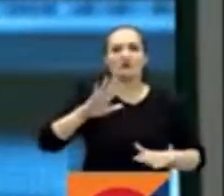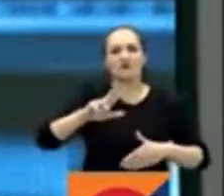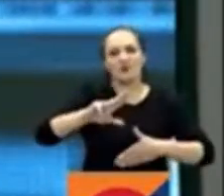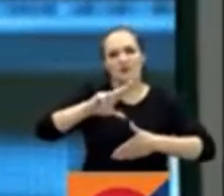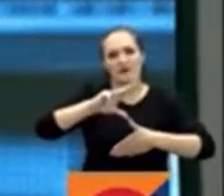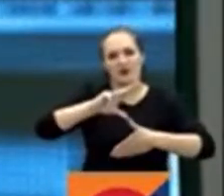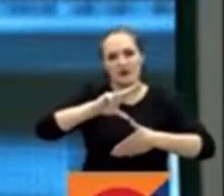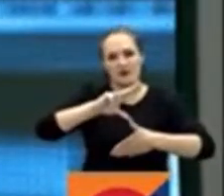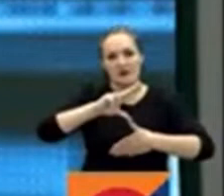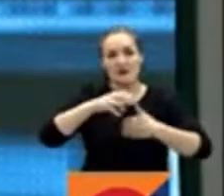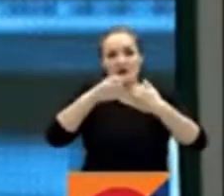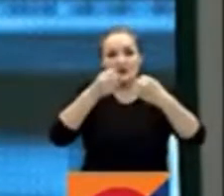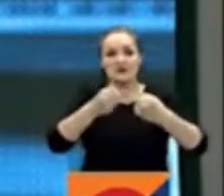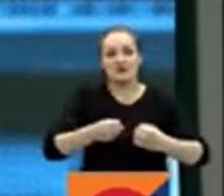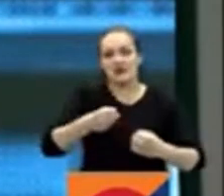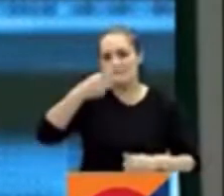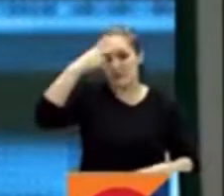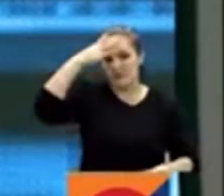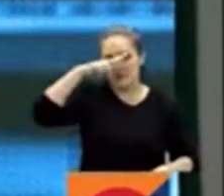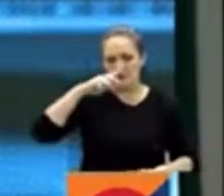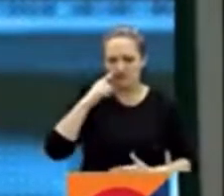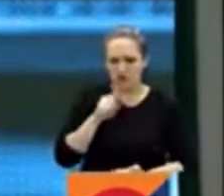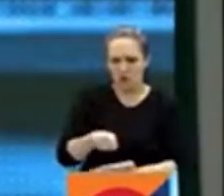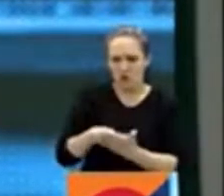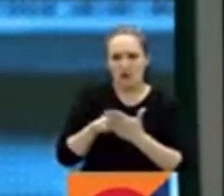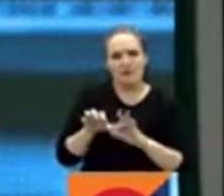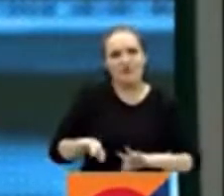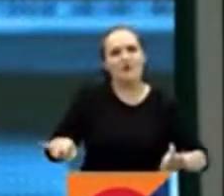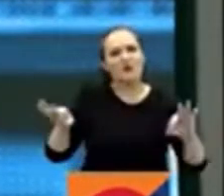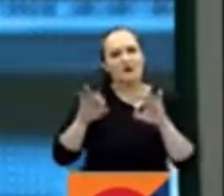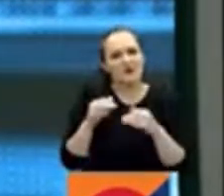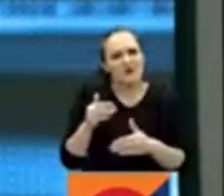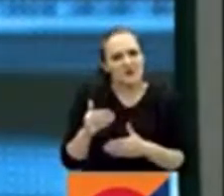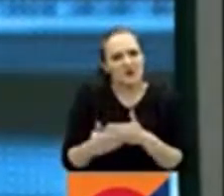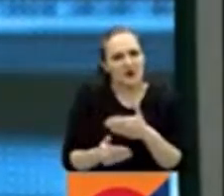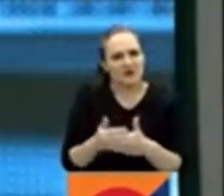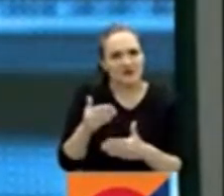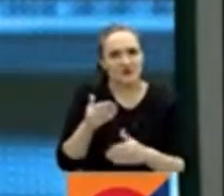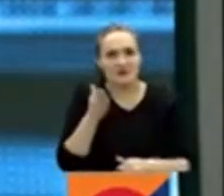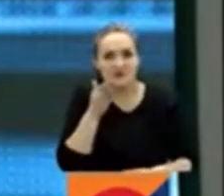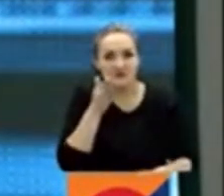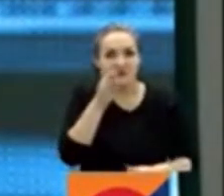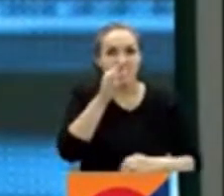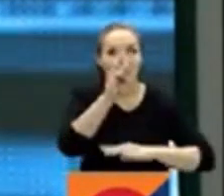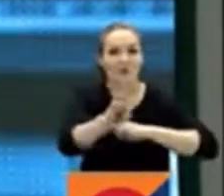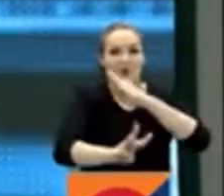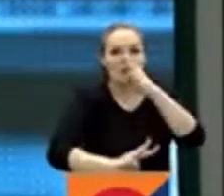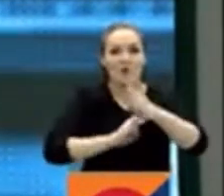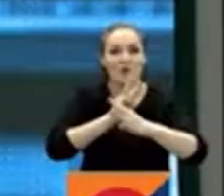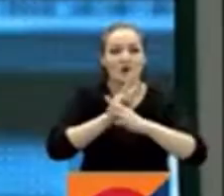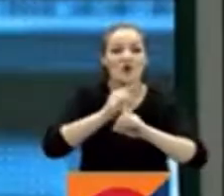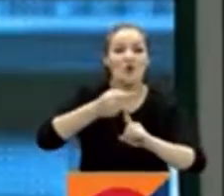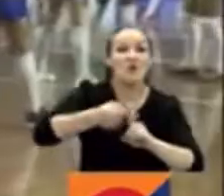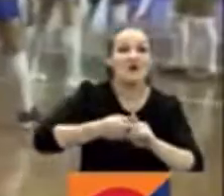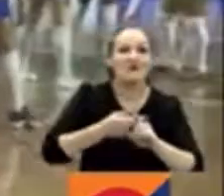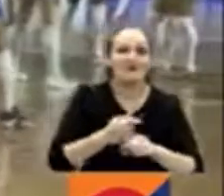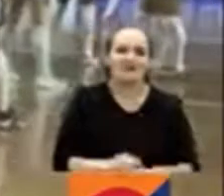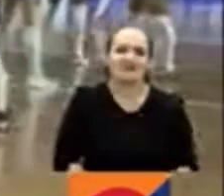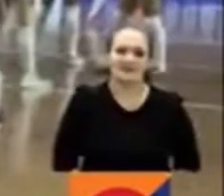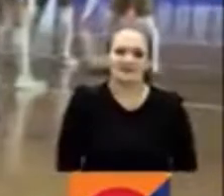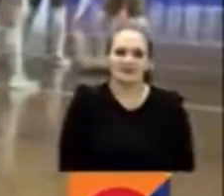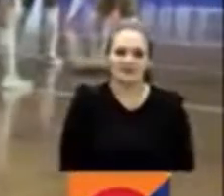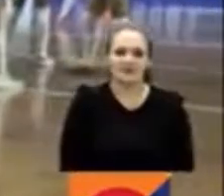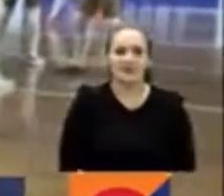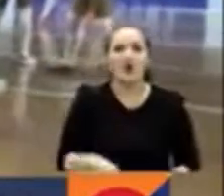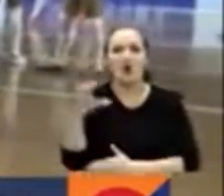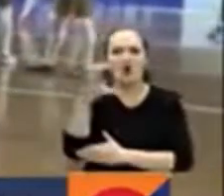equipo de Antonio Rizzola sigue demostrando la importancia del proceso de cara al Mundial que comienza en tan solo un mes.